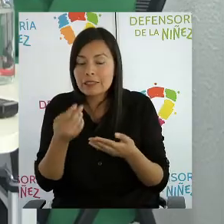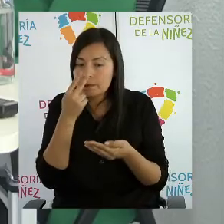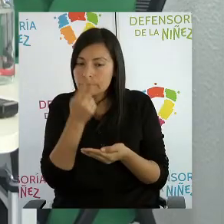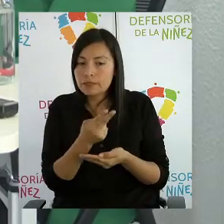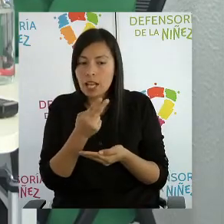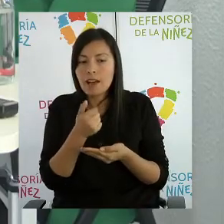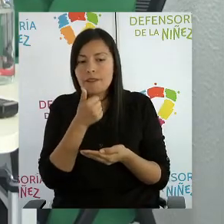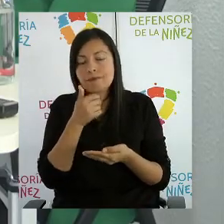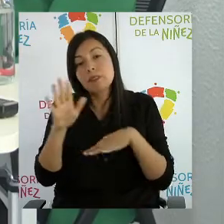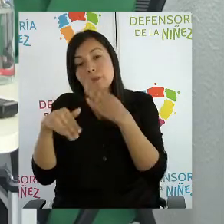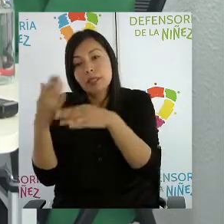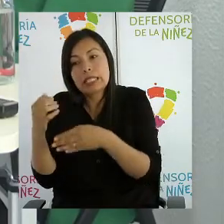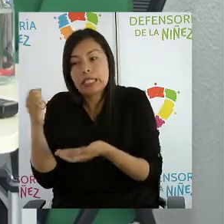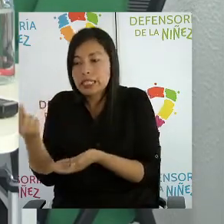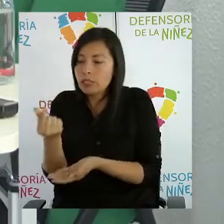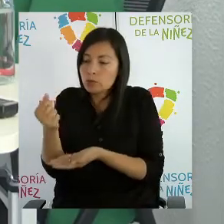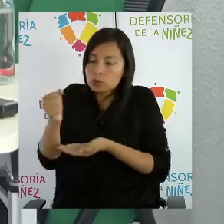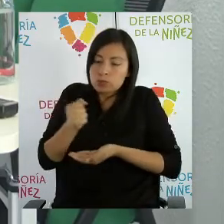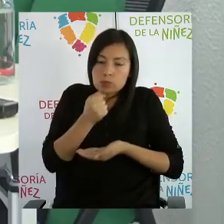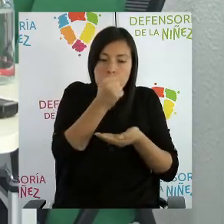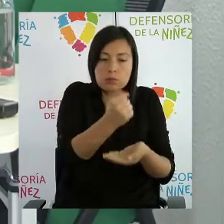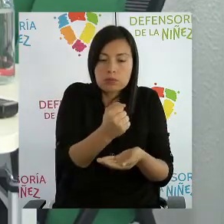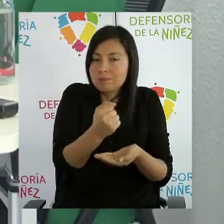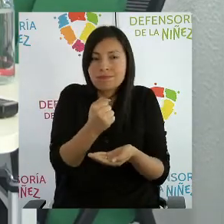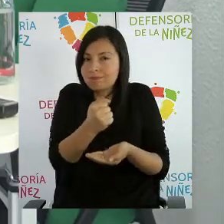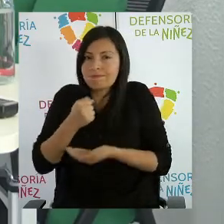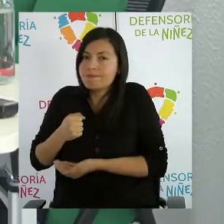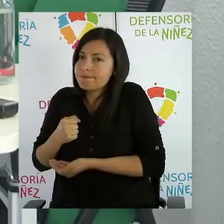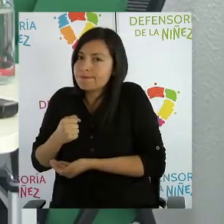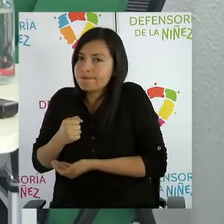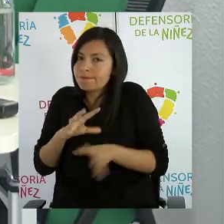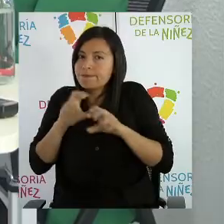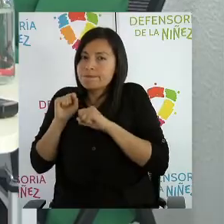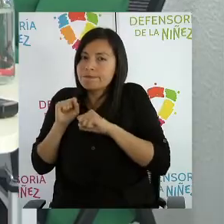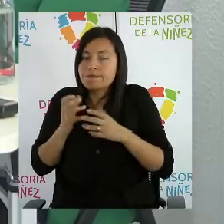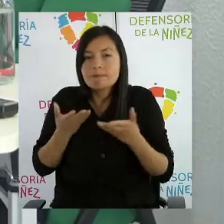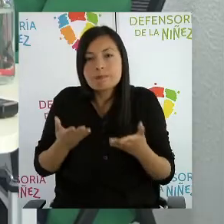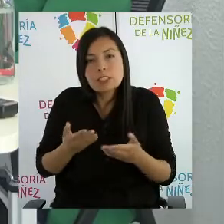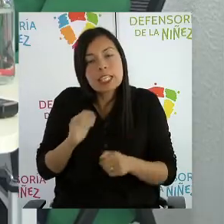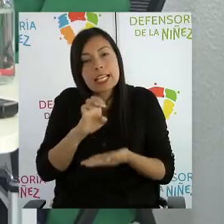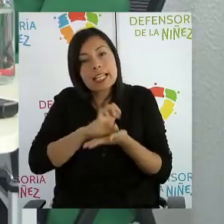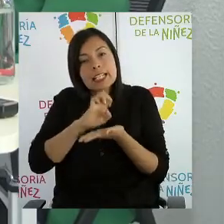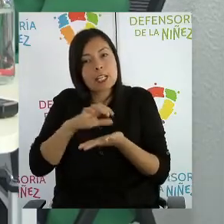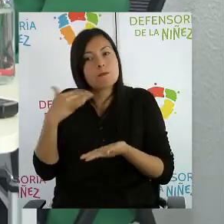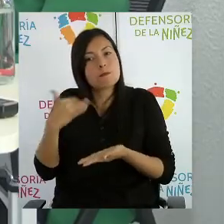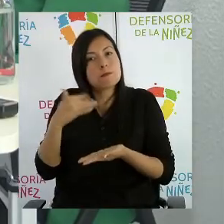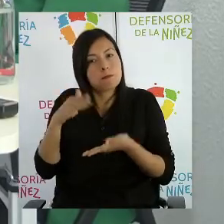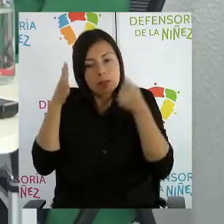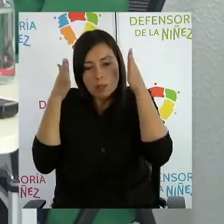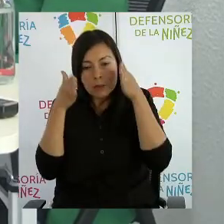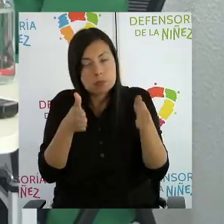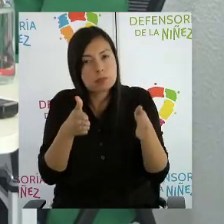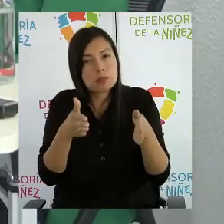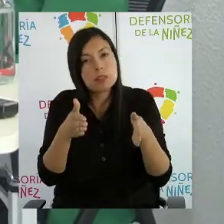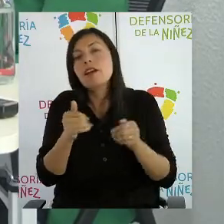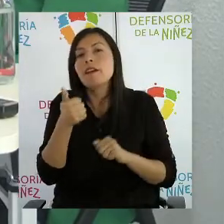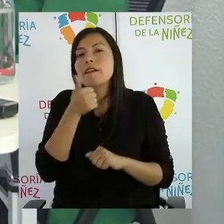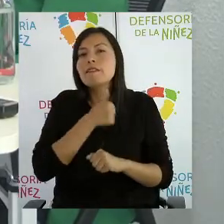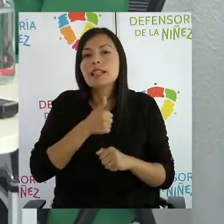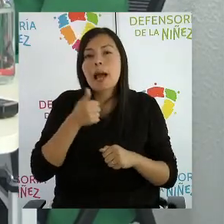definitiva eso no se hace, por lo tanto perpetuamos la acción inadecuada del Estado en este sentido. No se evalúan las